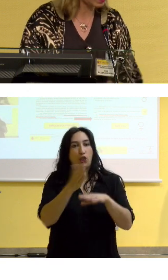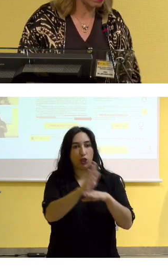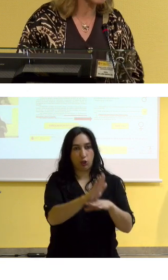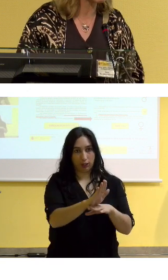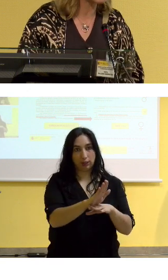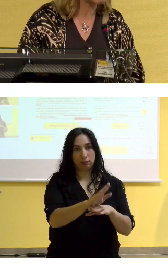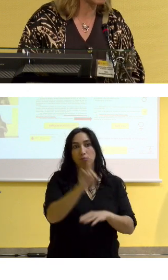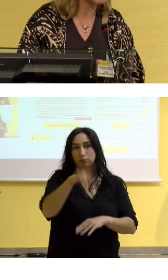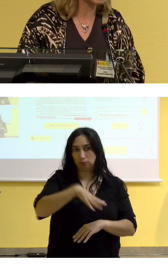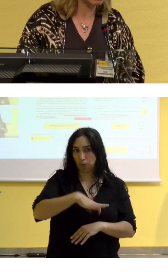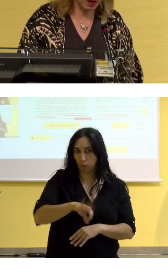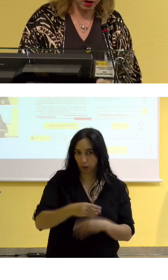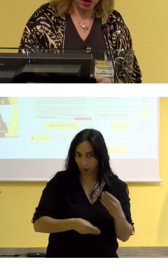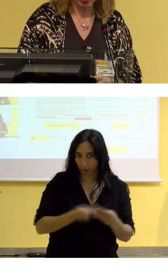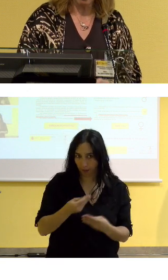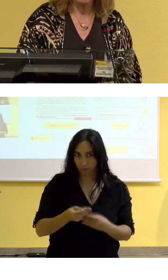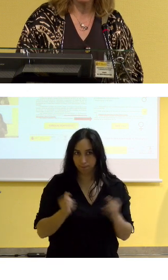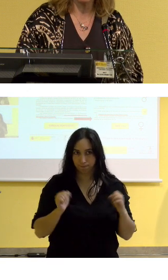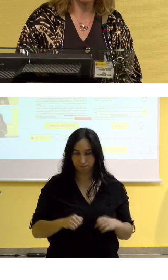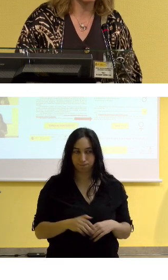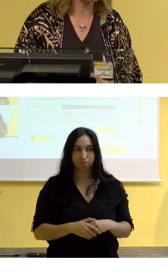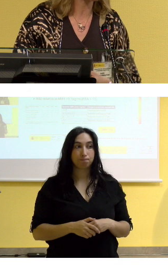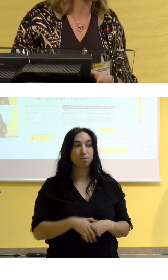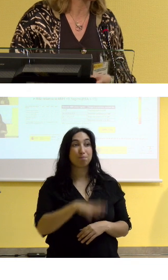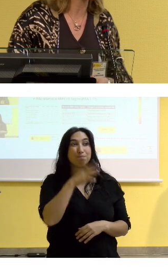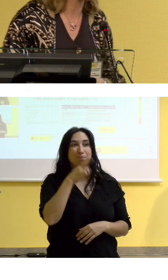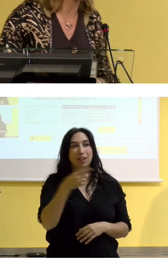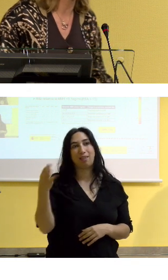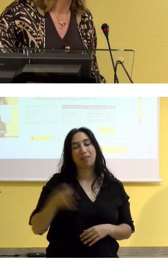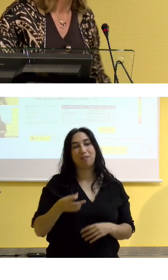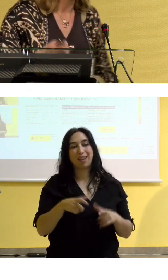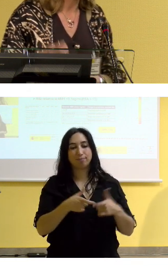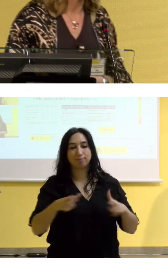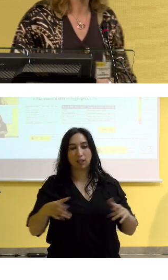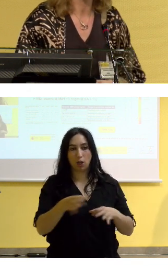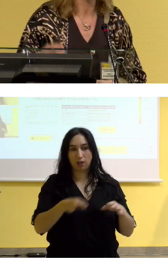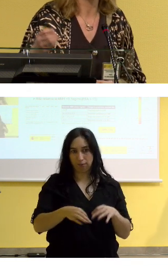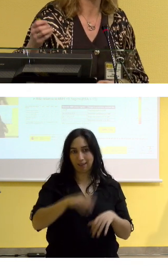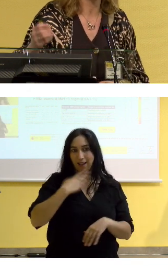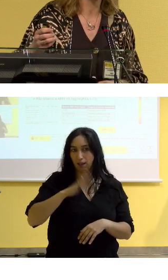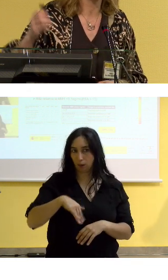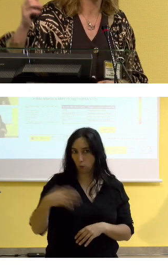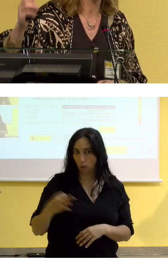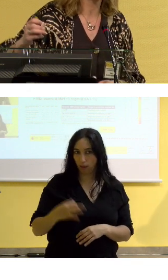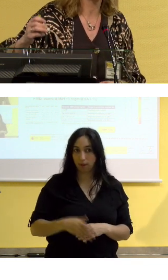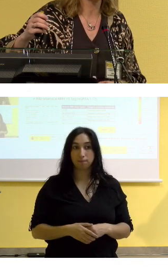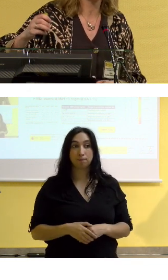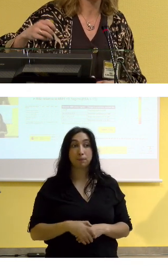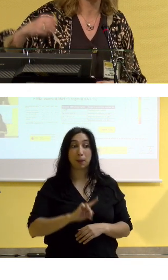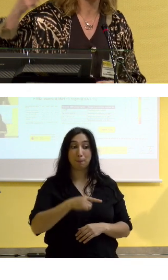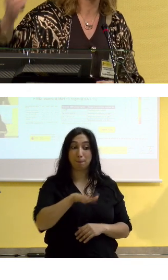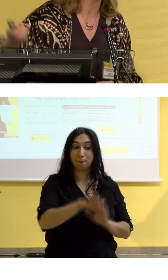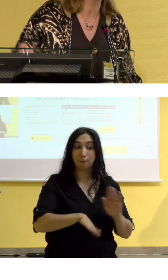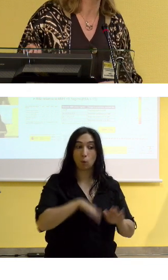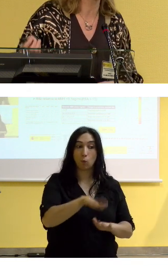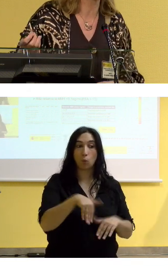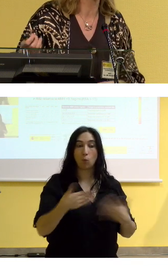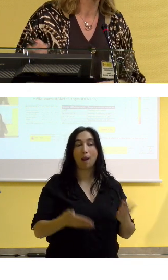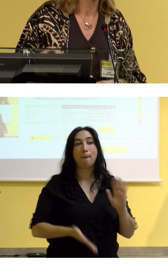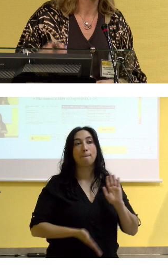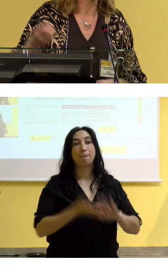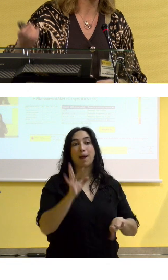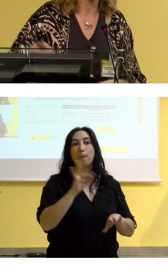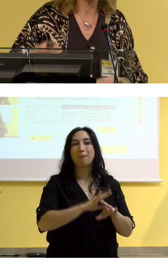ver que también se pueden plantear, ¿vale? Por eso lo de la adecuada reserva. Esto, de entrada, el paso primero es acudir a un